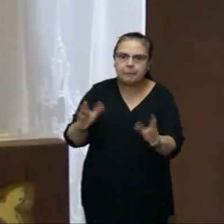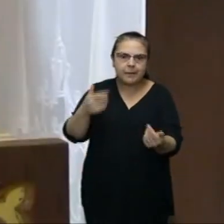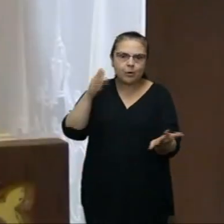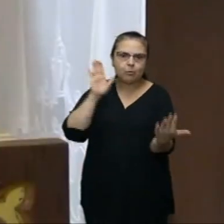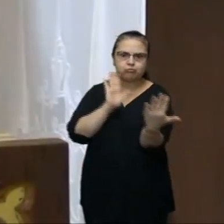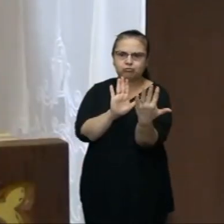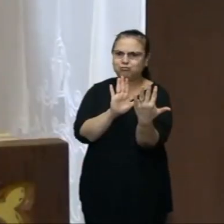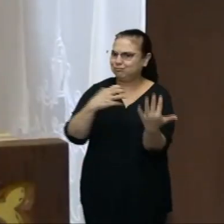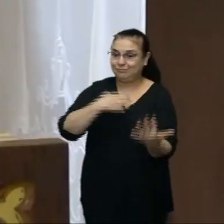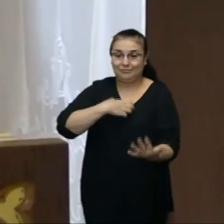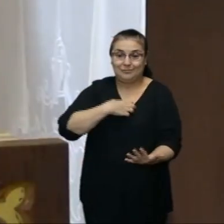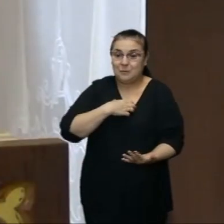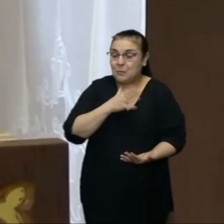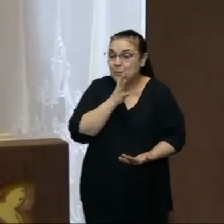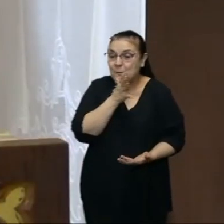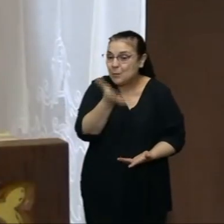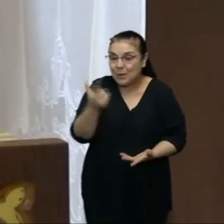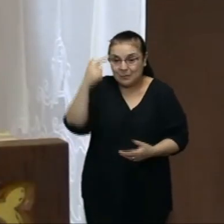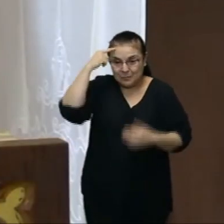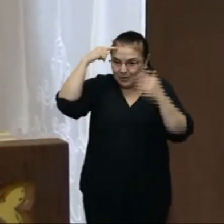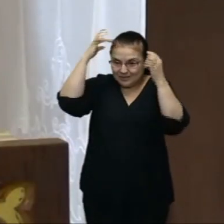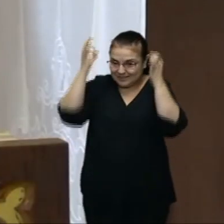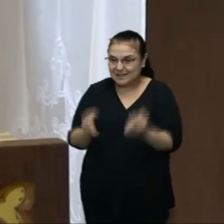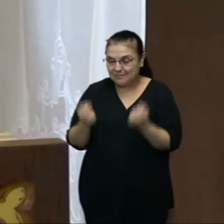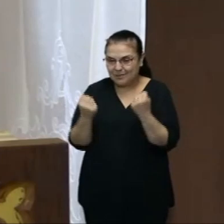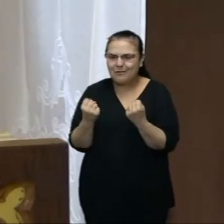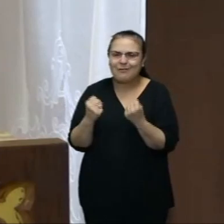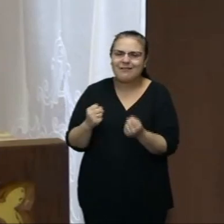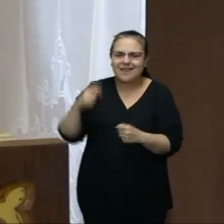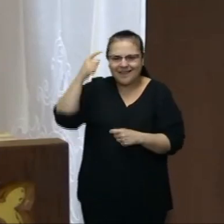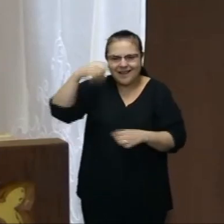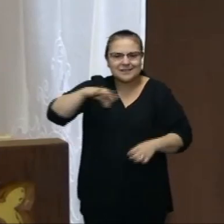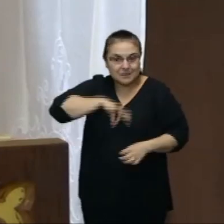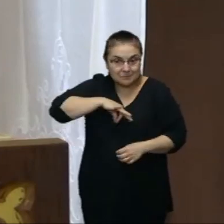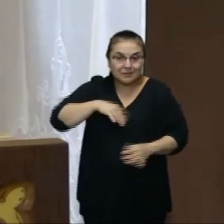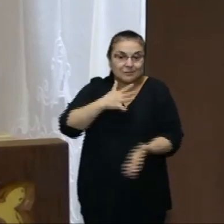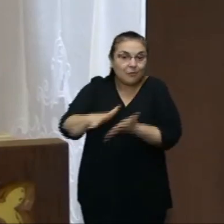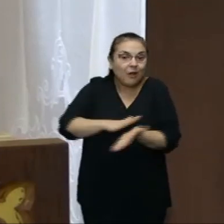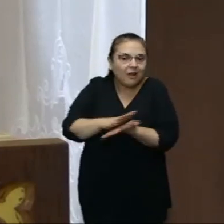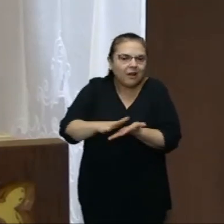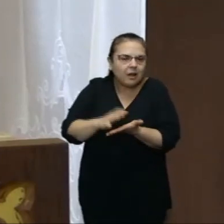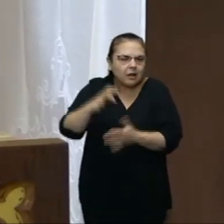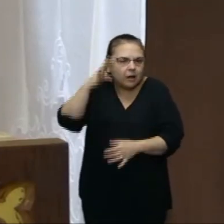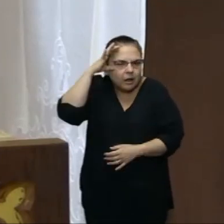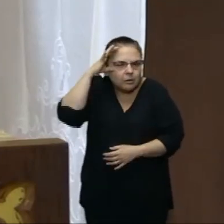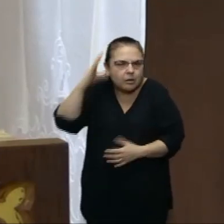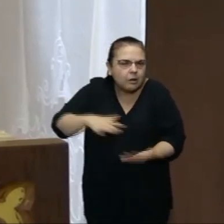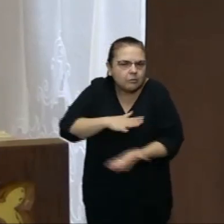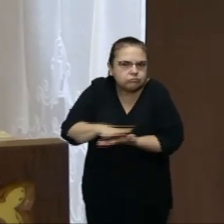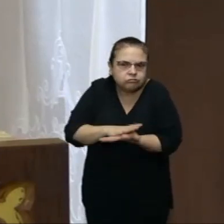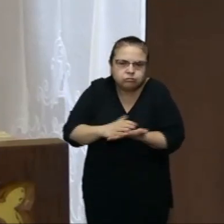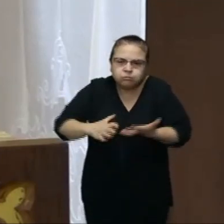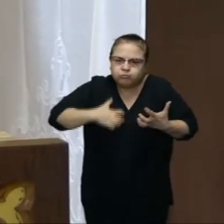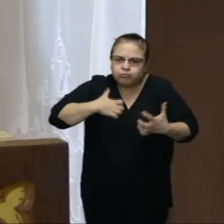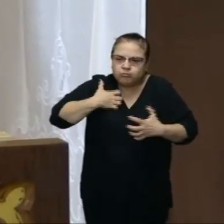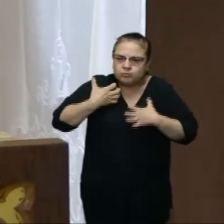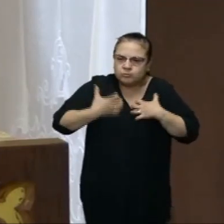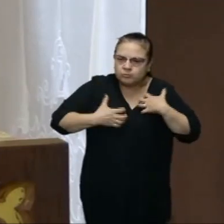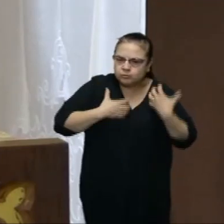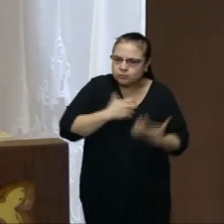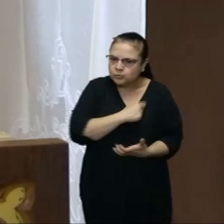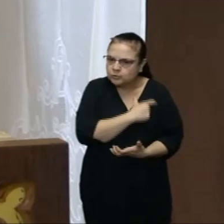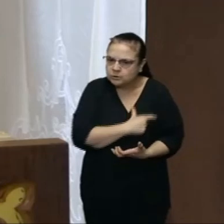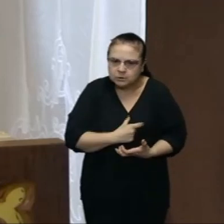hacer frente a la sabiduría y al espíritu con que hablaba. Oyendo sus palabras, se recomían en sus